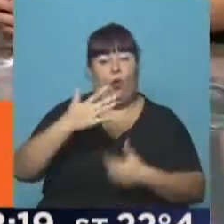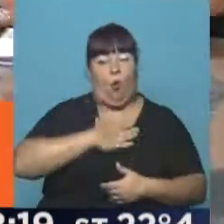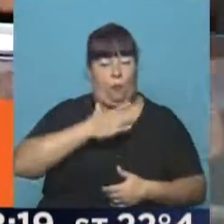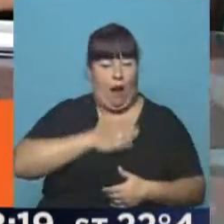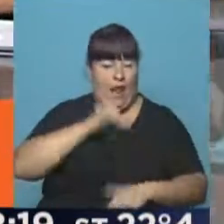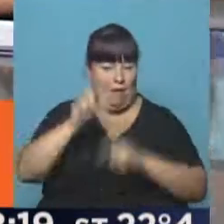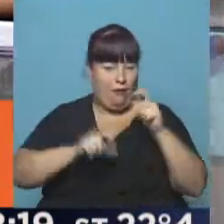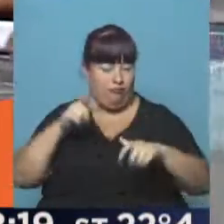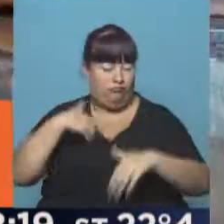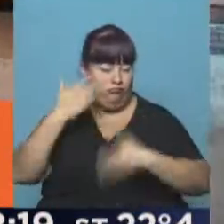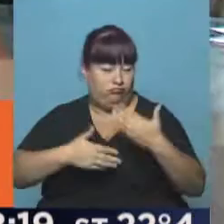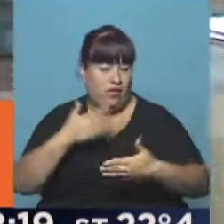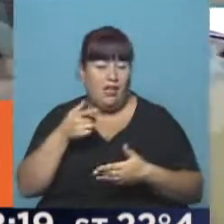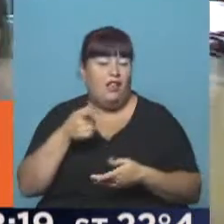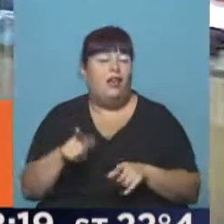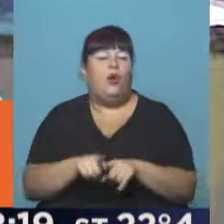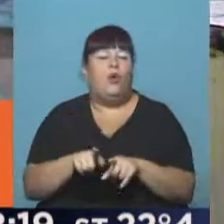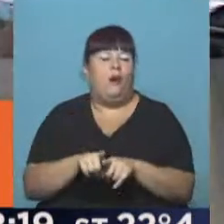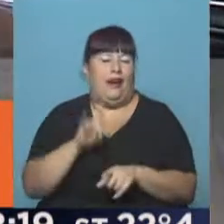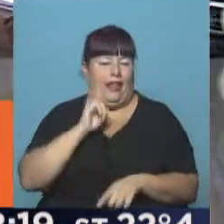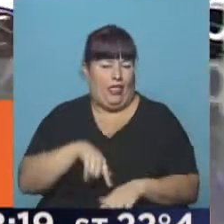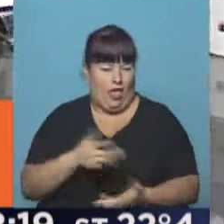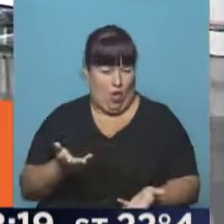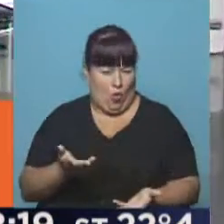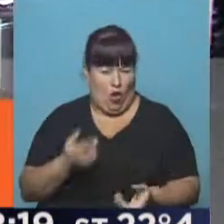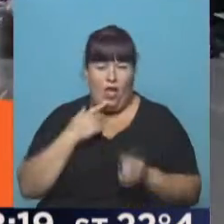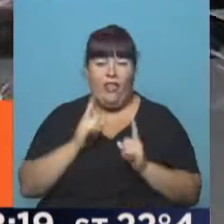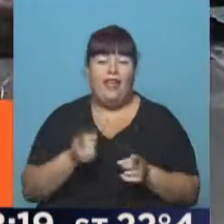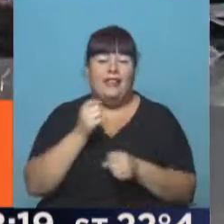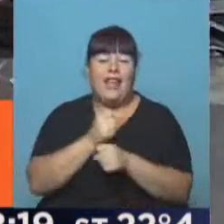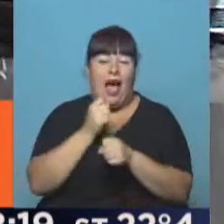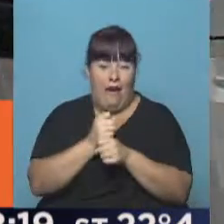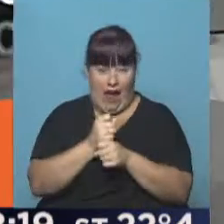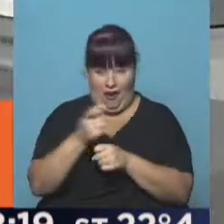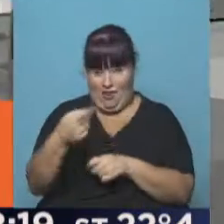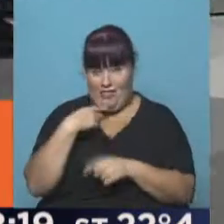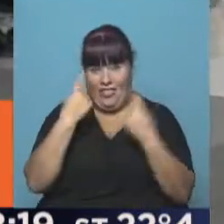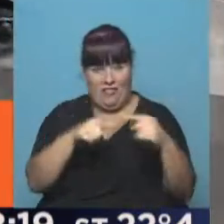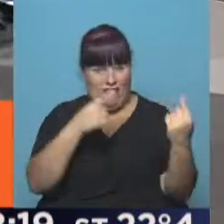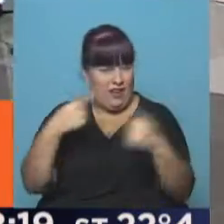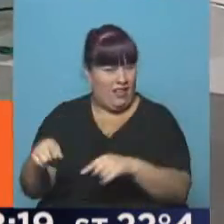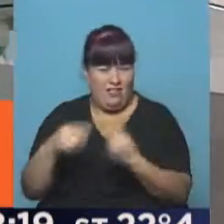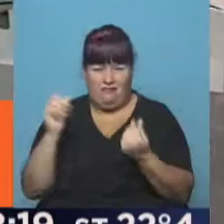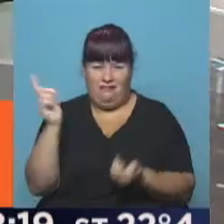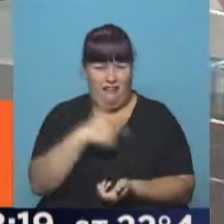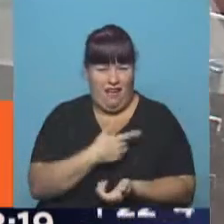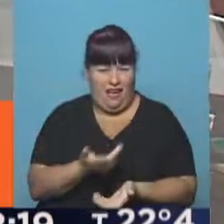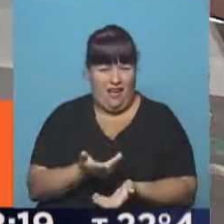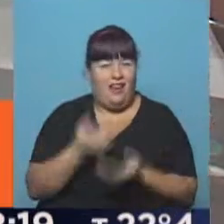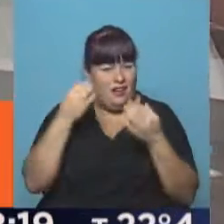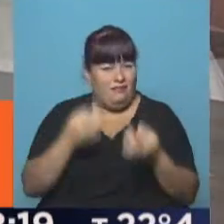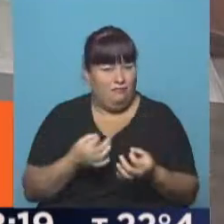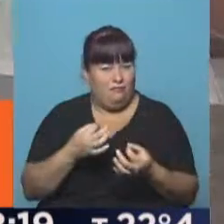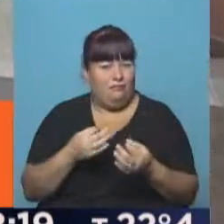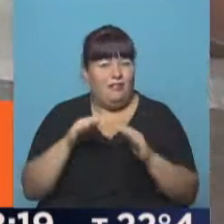humano, es algo absurdo mantener labores, tal como los decías, Alejandro, que